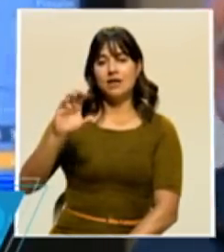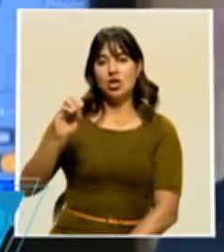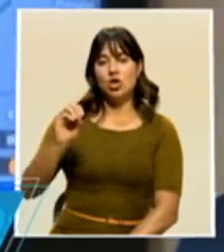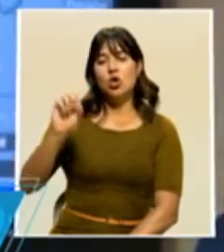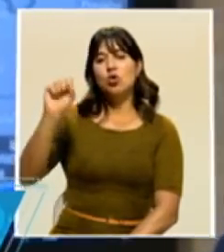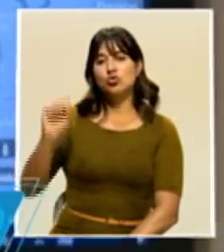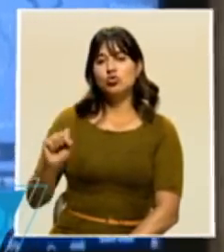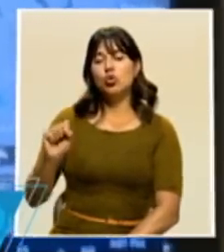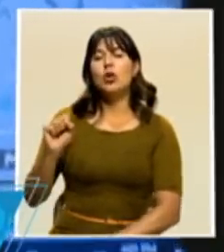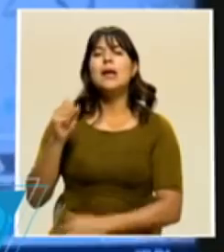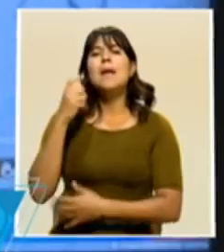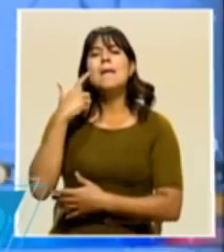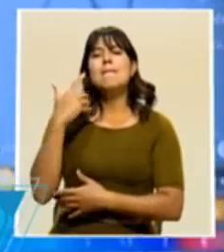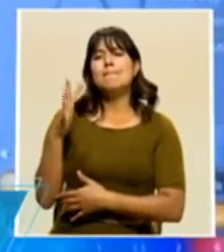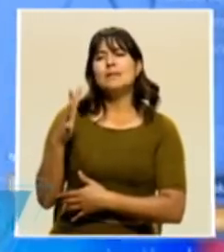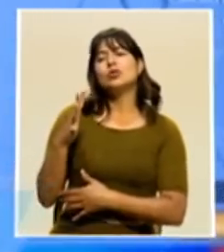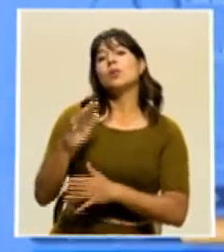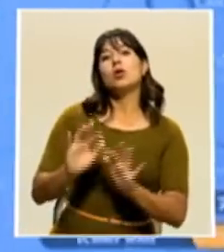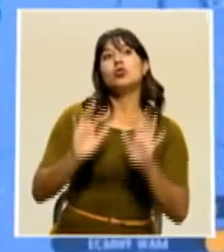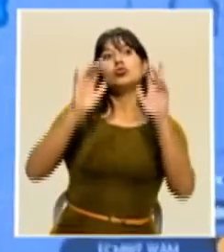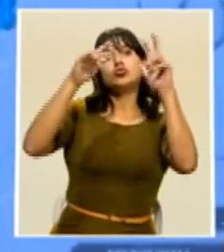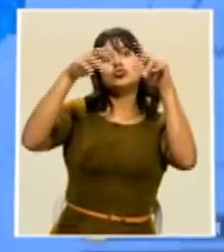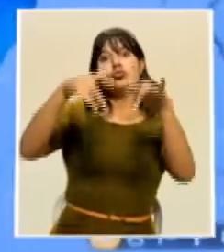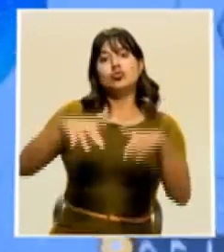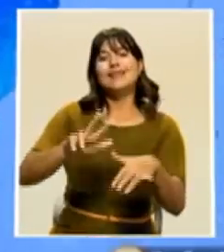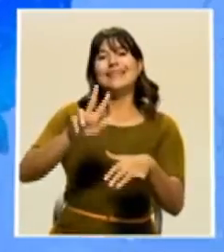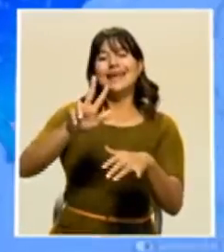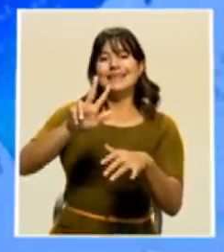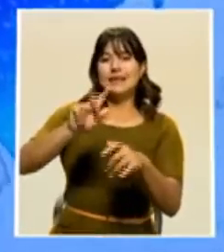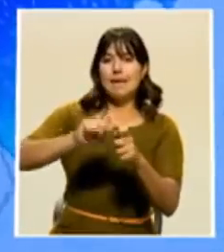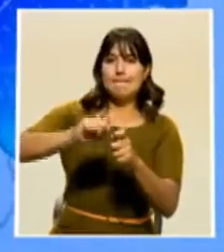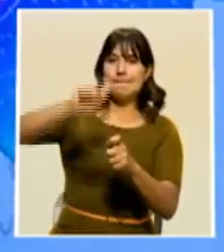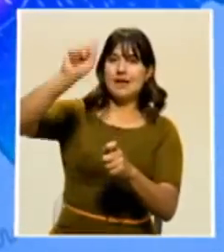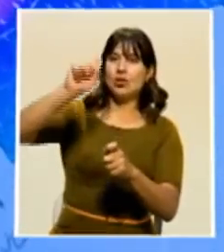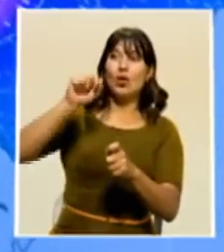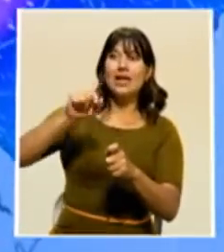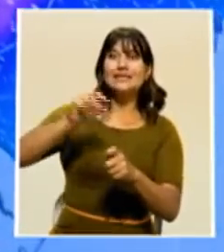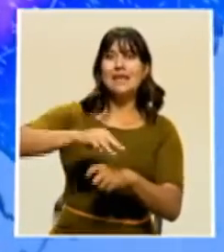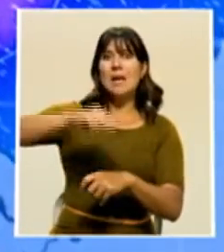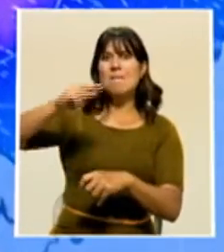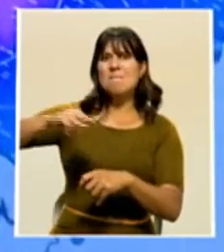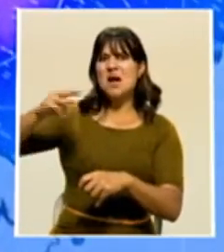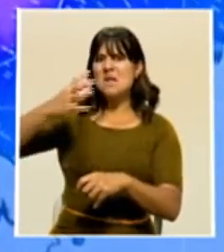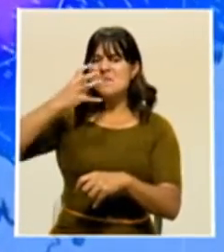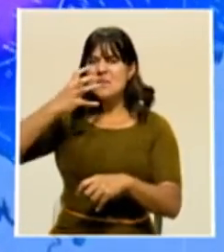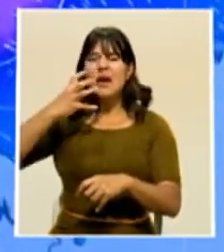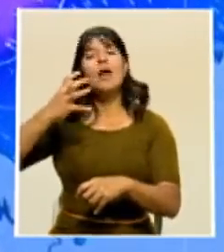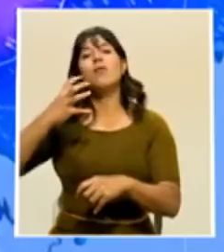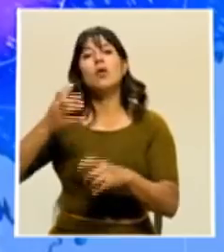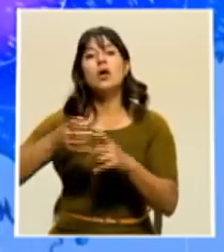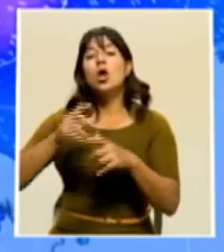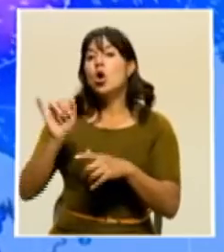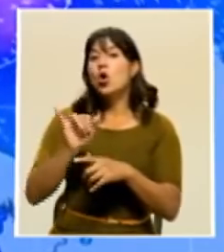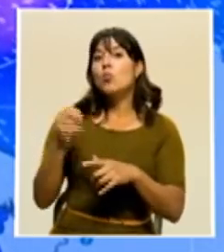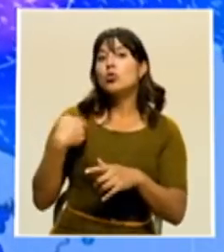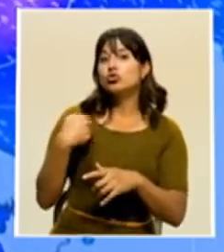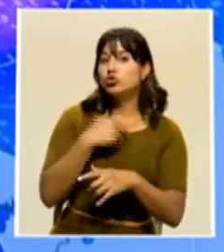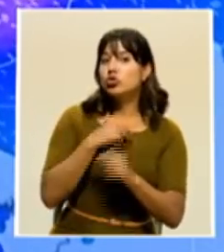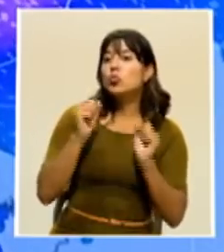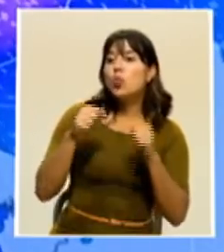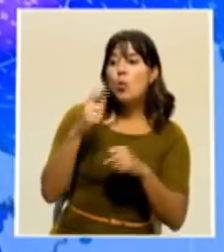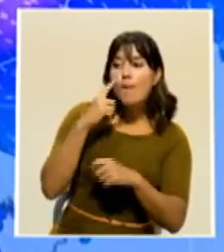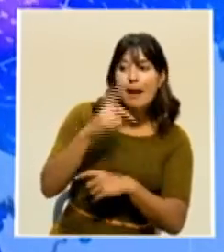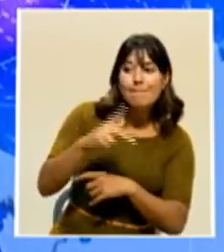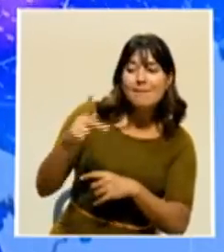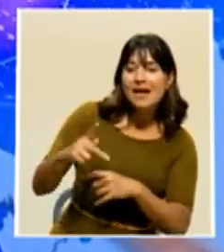máximas 3 metros en el Pacífico Sur, pero es mar picado, y ese mar picado pues lo hemos estado viendo rompiendo un poco fuerte en la playa, pero es